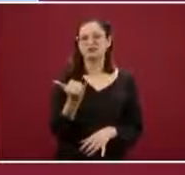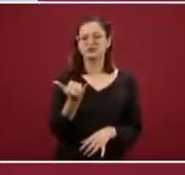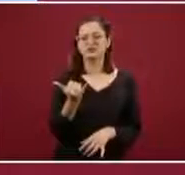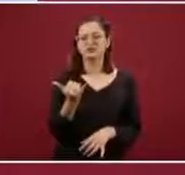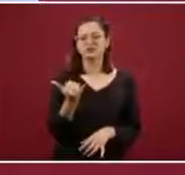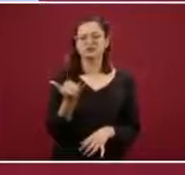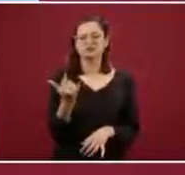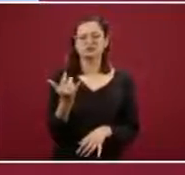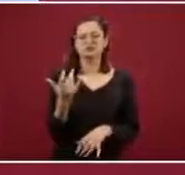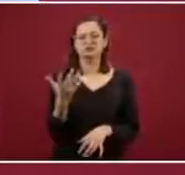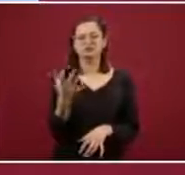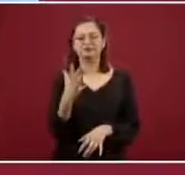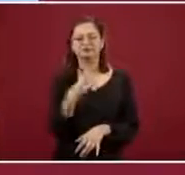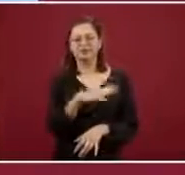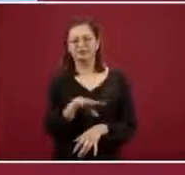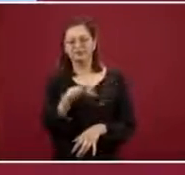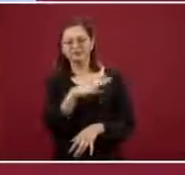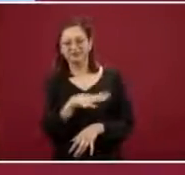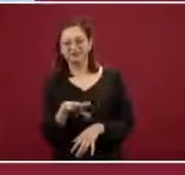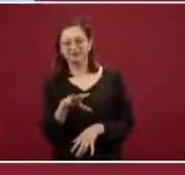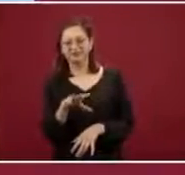pero la gente está